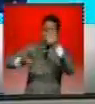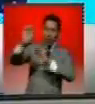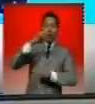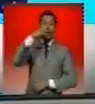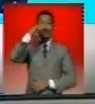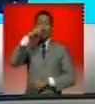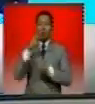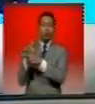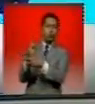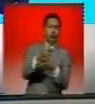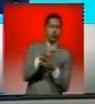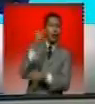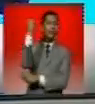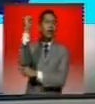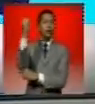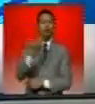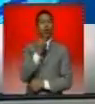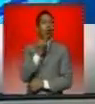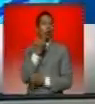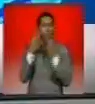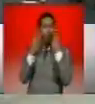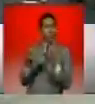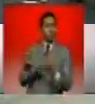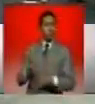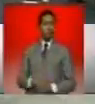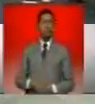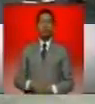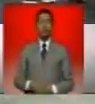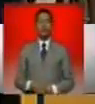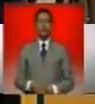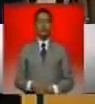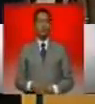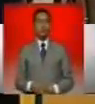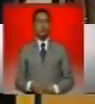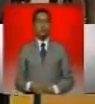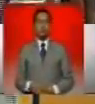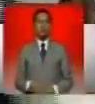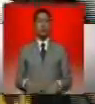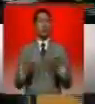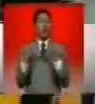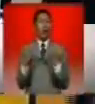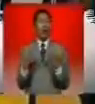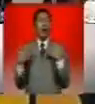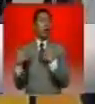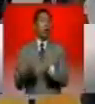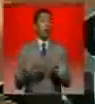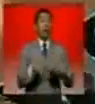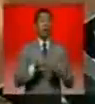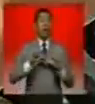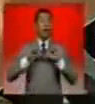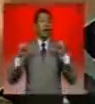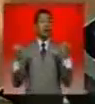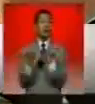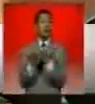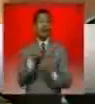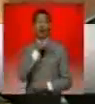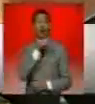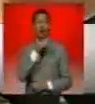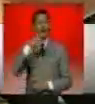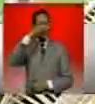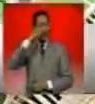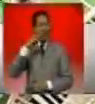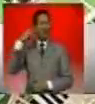derechos de este grupo vulnerable. Esta vez los que jugaron en la Asamblea fueron los niños y las